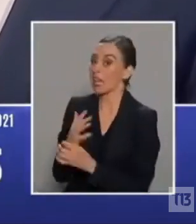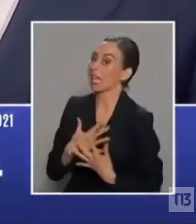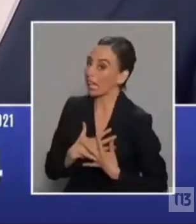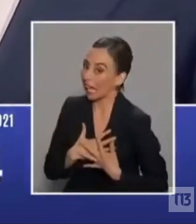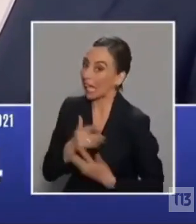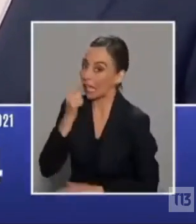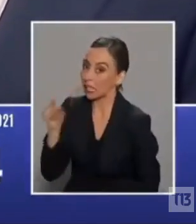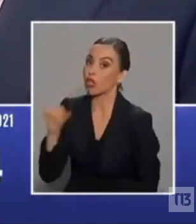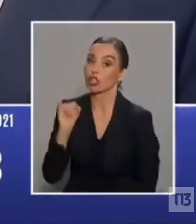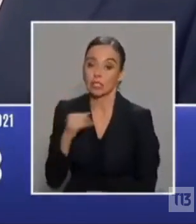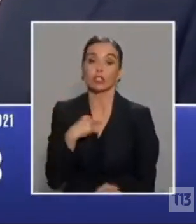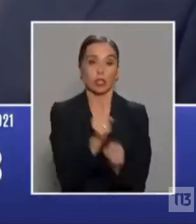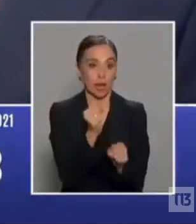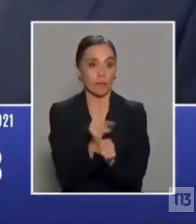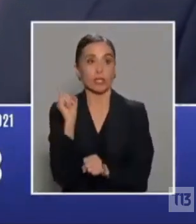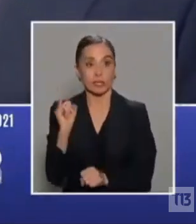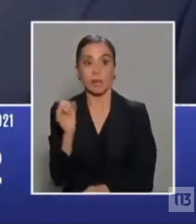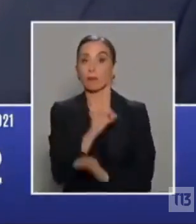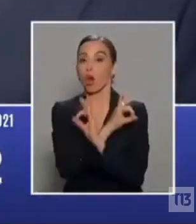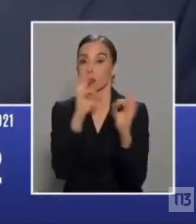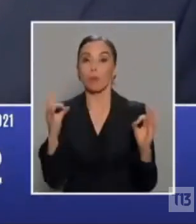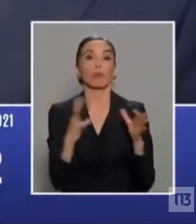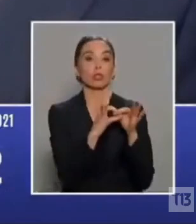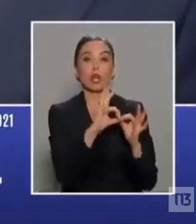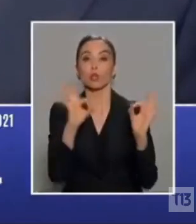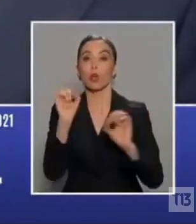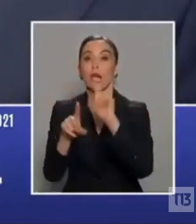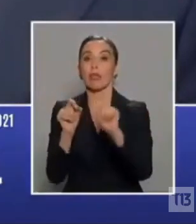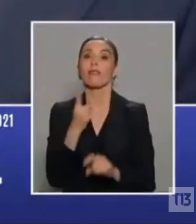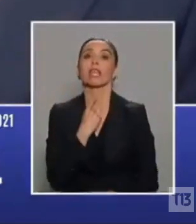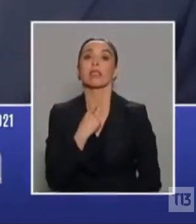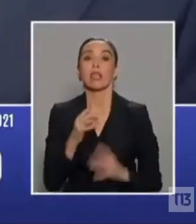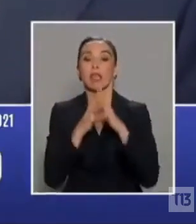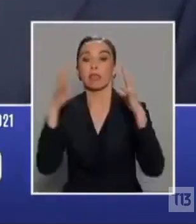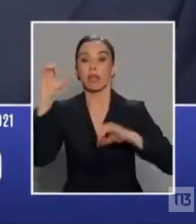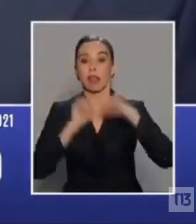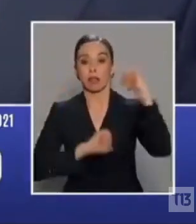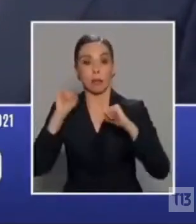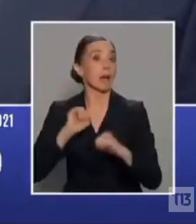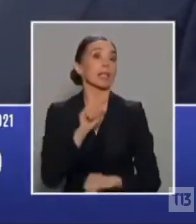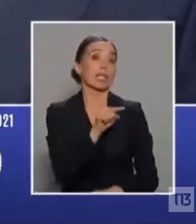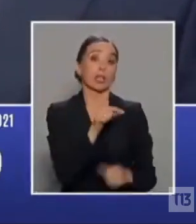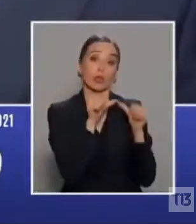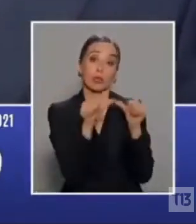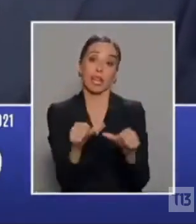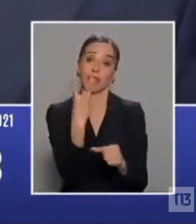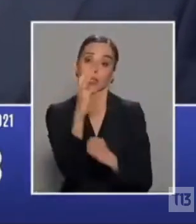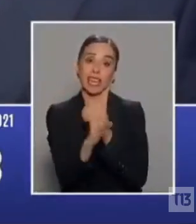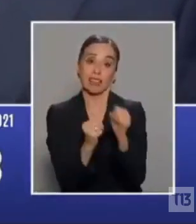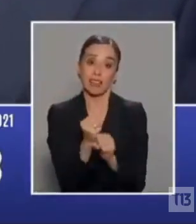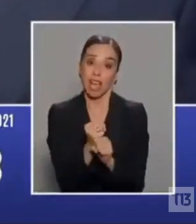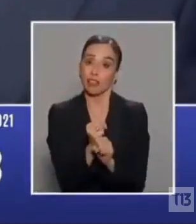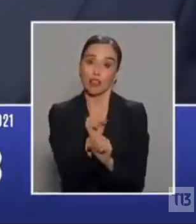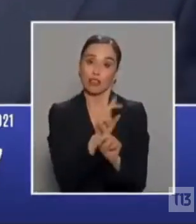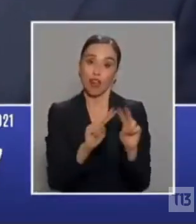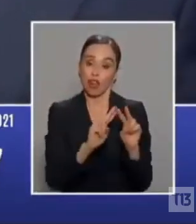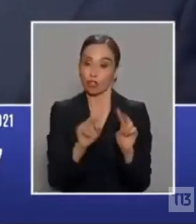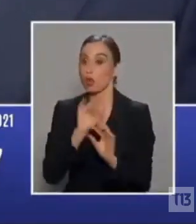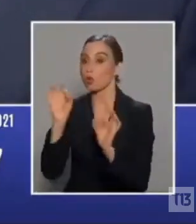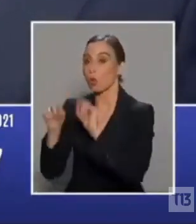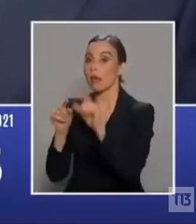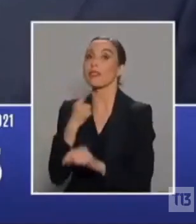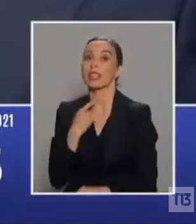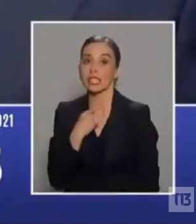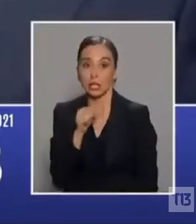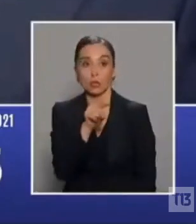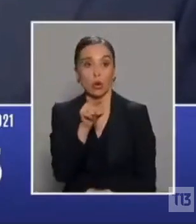no, no me acuerdo. Lo he hecho. Muchas gracias. Lo he hecho, pero nunca para defender los intereses de las grandes empresas. Es que en 30 años no sé para defender lo hice. Los intereses de aquellos